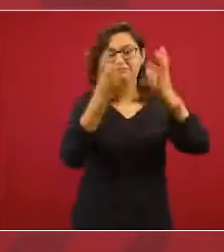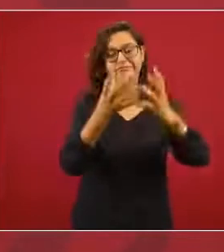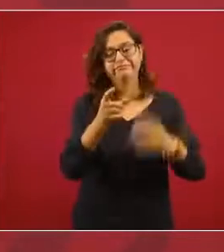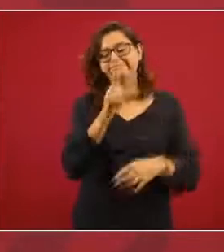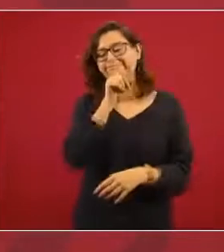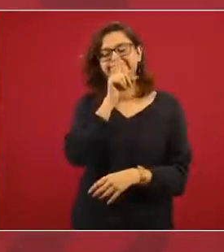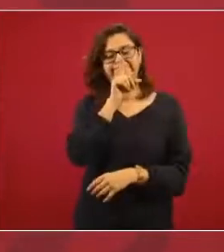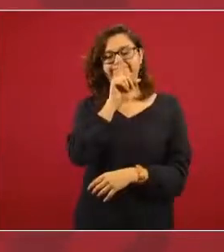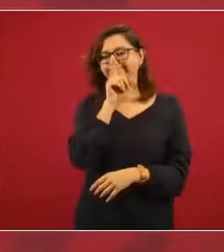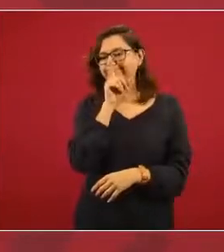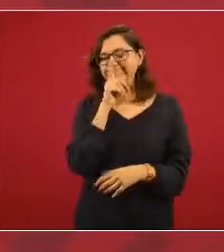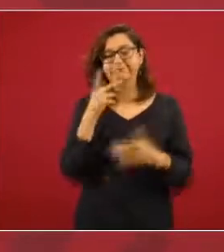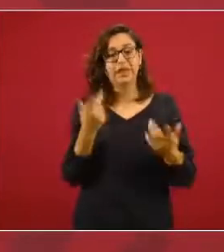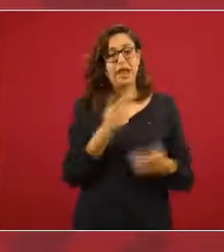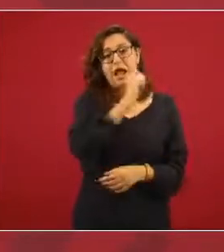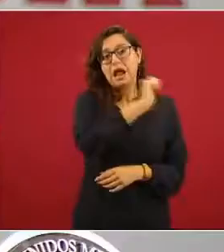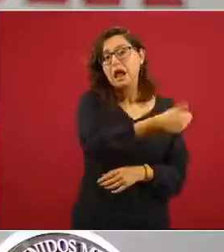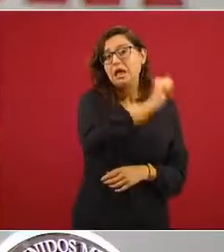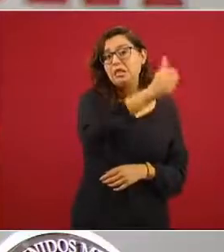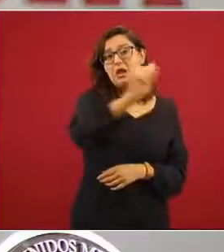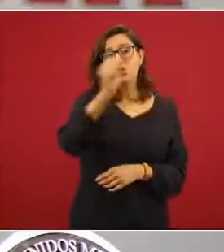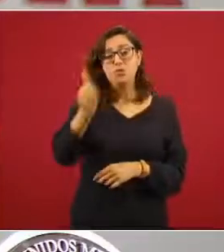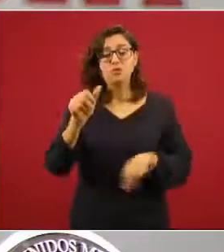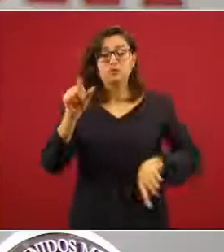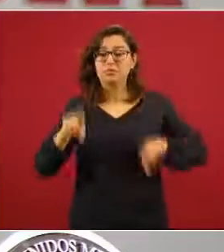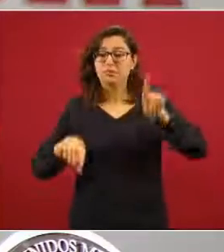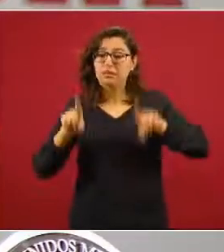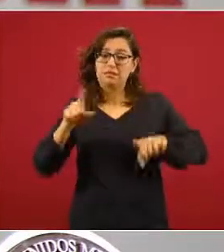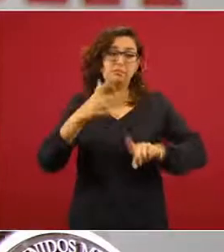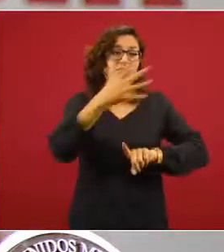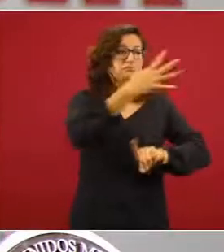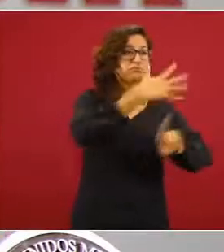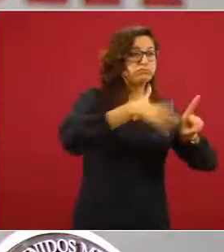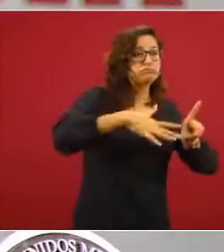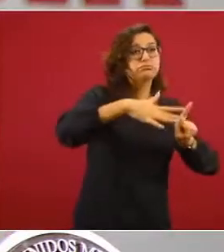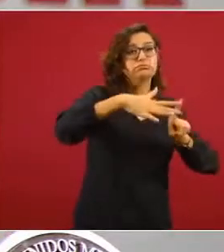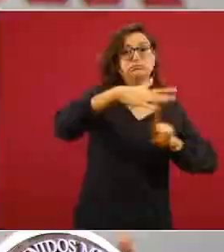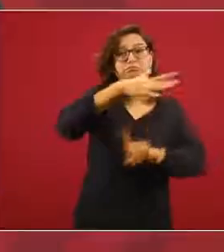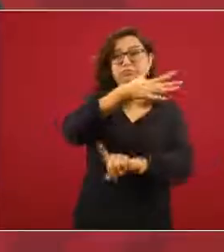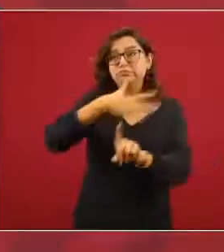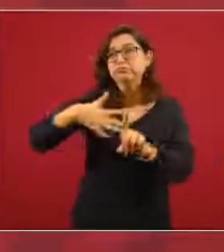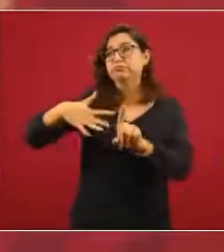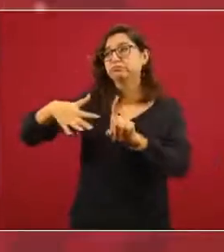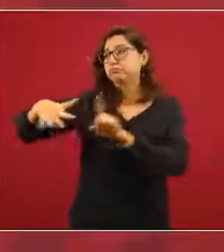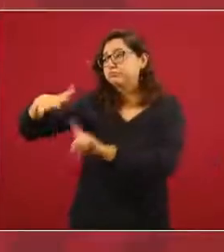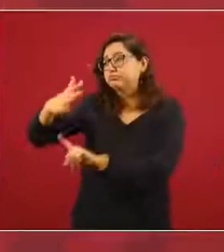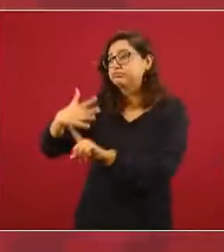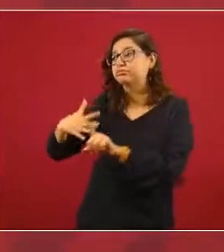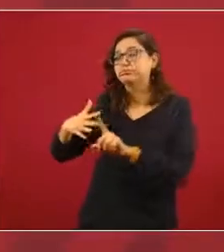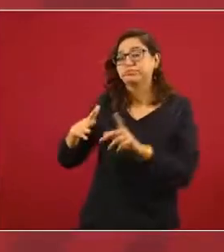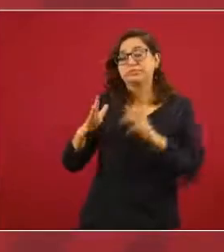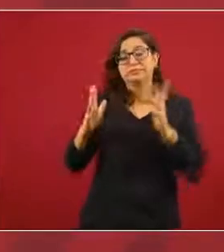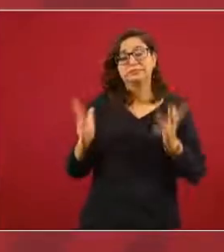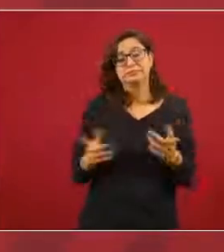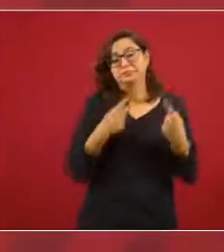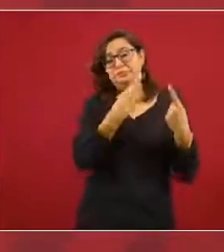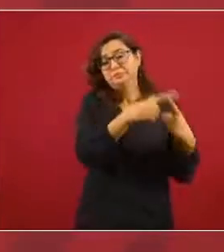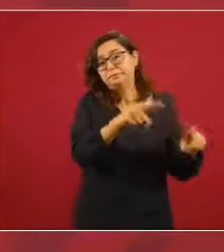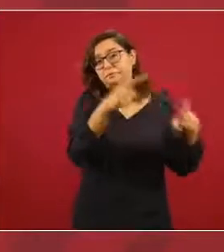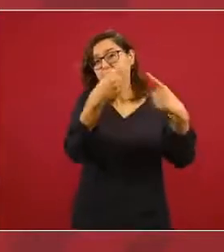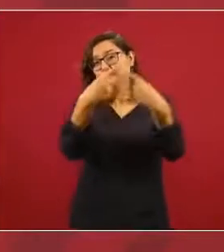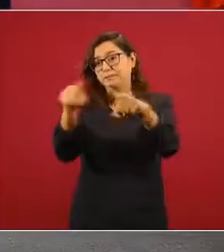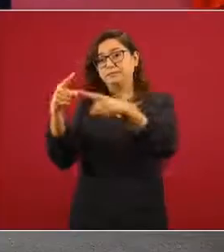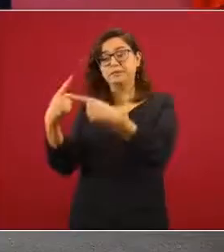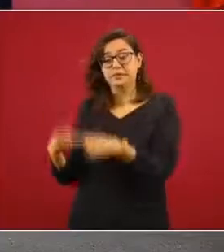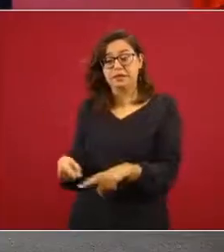realidades epidémicas y también socioeconómicas. Y al interior de cada país existe también diversidad importante entre